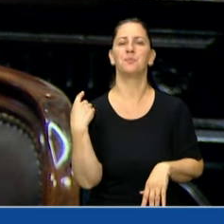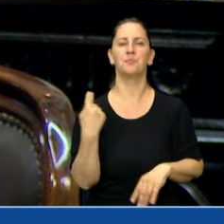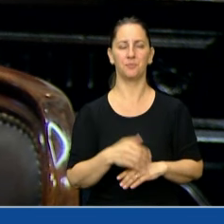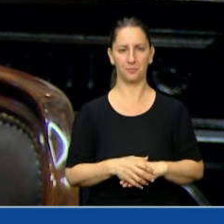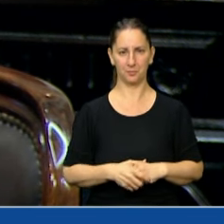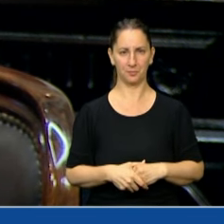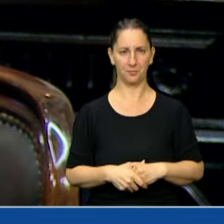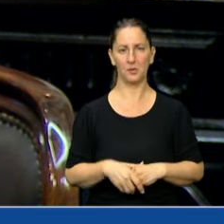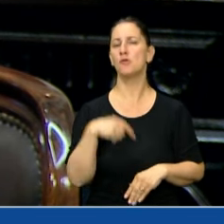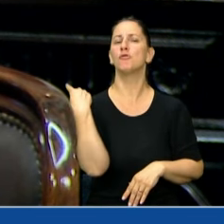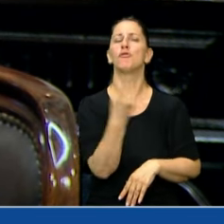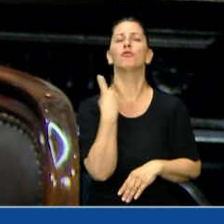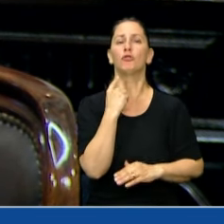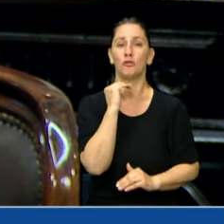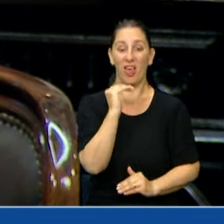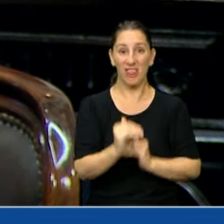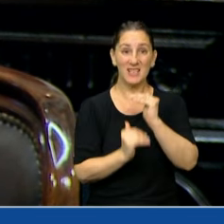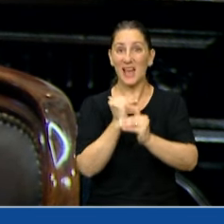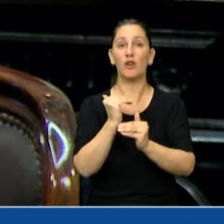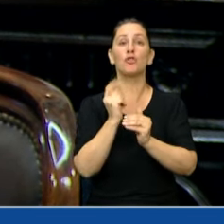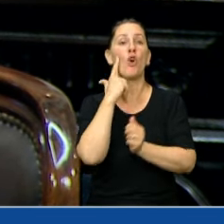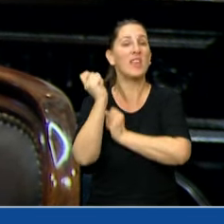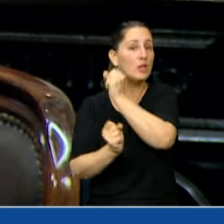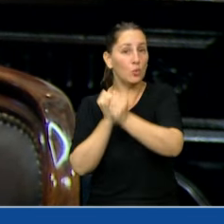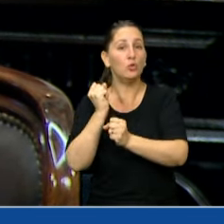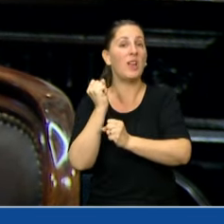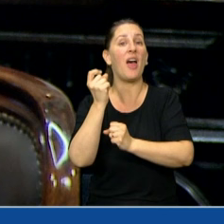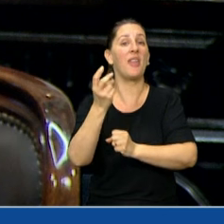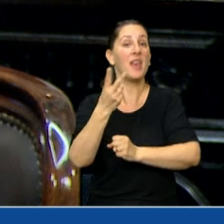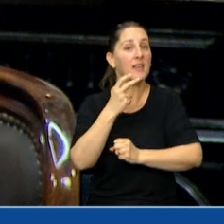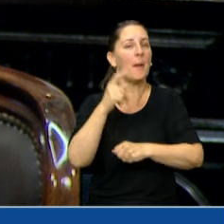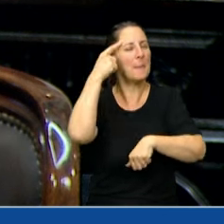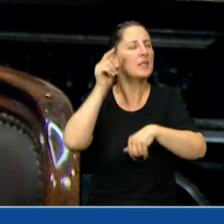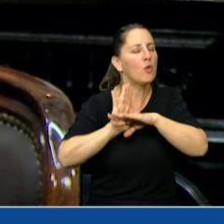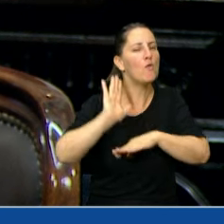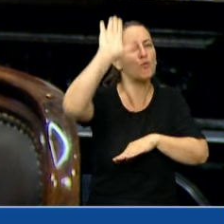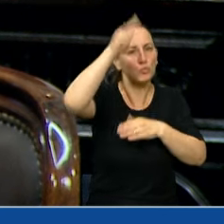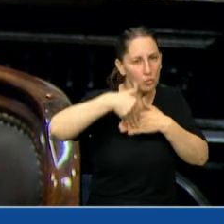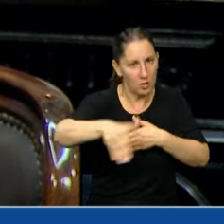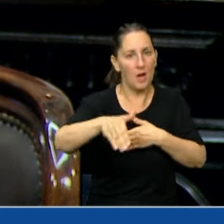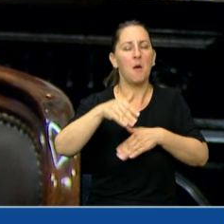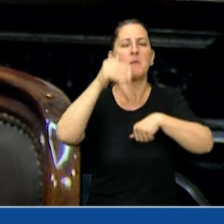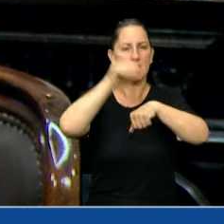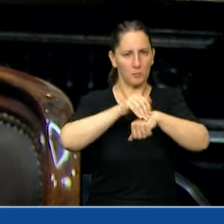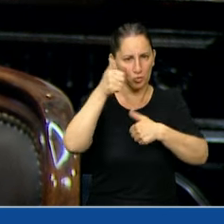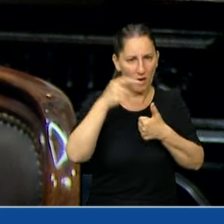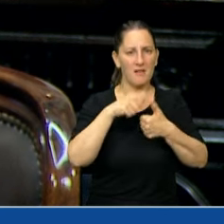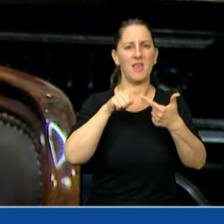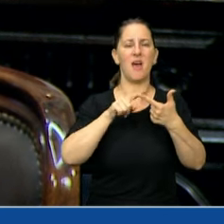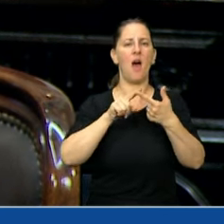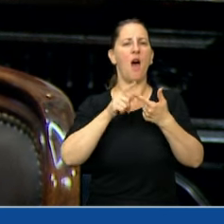debemos abordar el desarrollo de la industria energética con una visión estratégica a largo plazo basada en la responsabilidad la